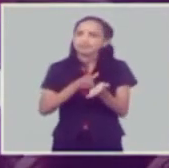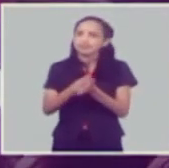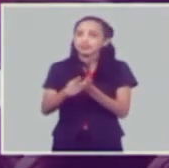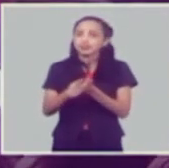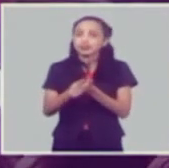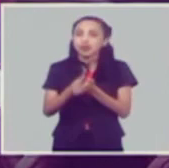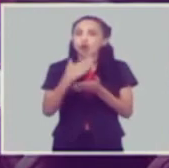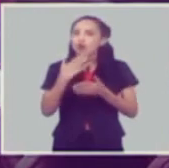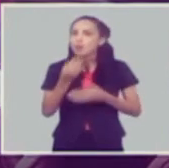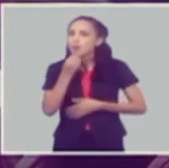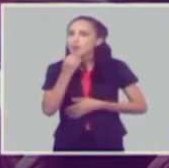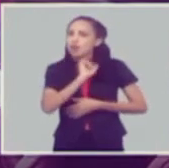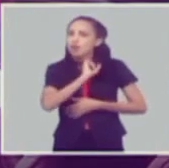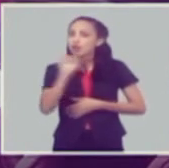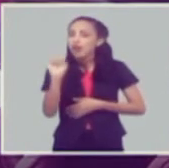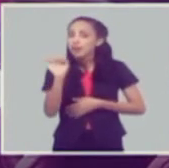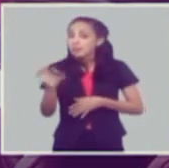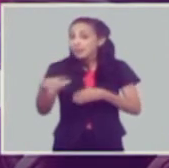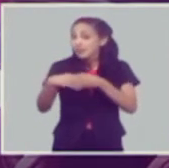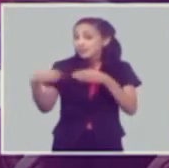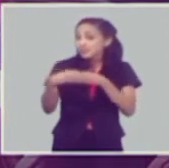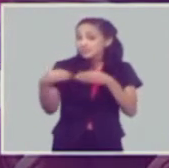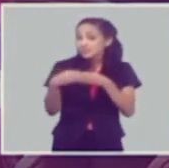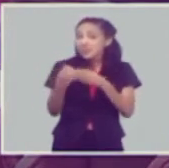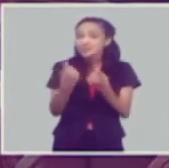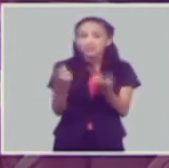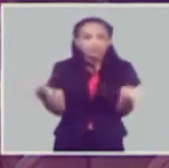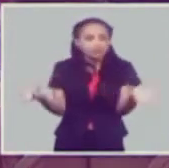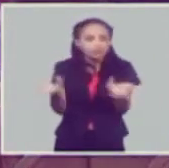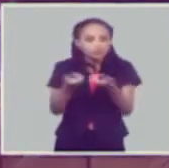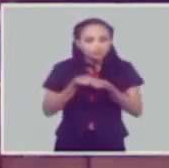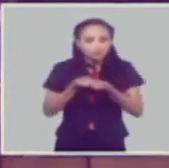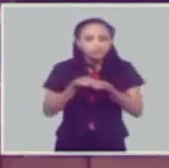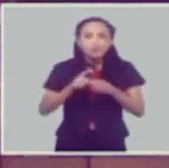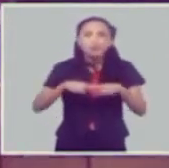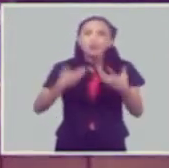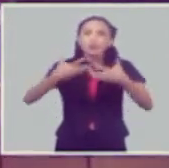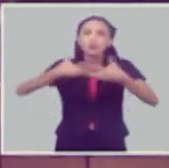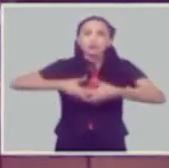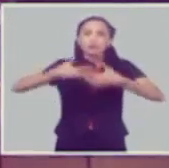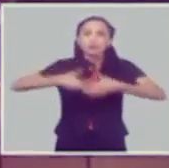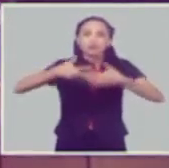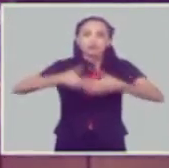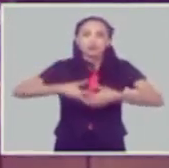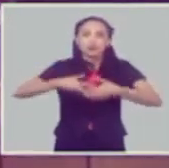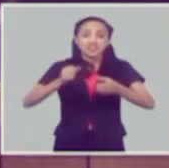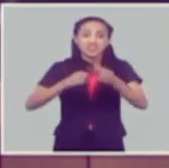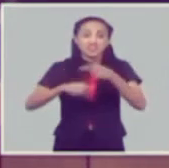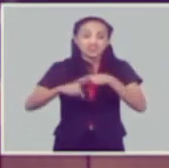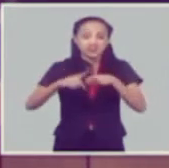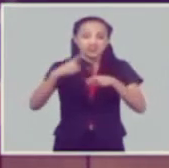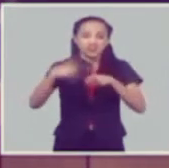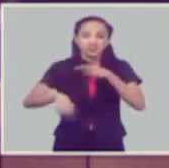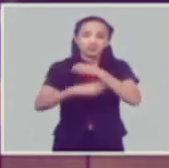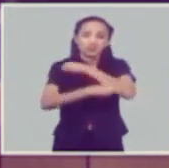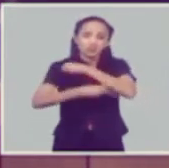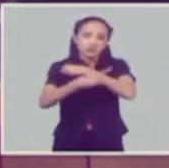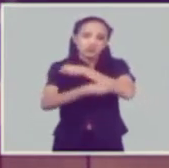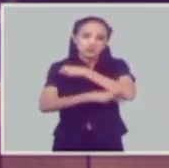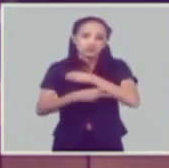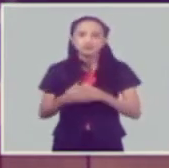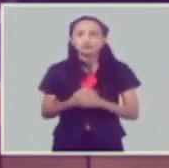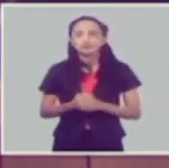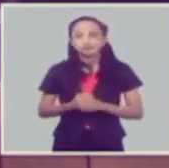garantizarse sin las divisas que aún tardarán en recuperarse por cuenta de las producciones y exportaciones nacionales.